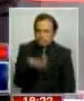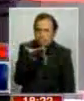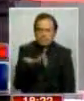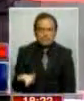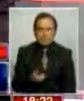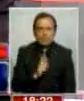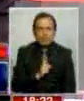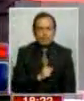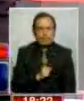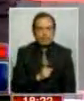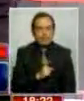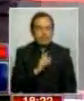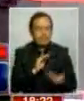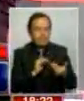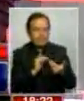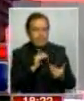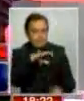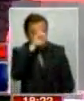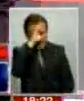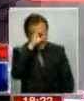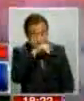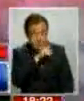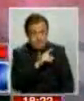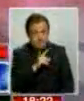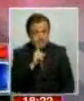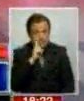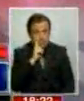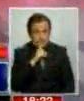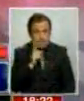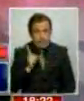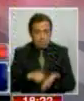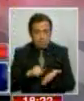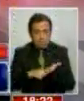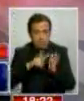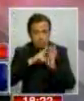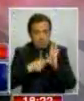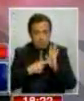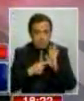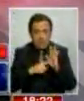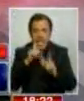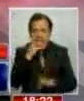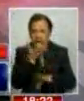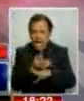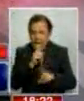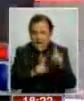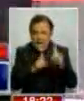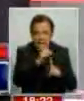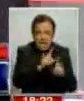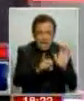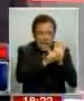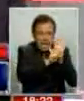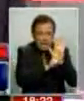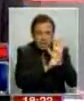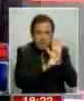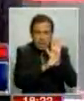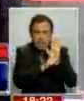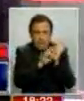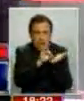mí, es decir, las mineras tú dices que están exentas, digamos, de la reforma tributaria. ¿Hay algún artículo que las deje